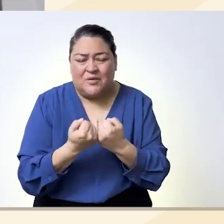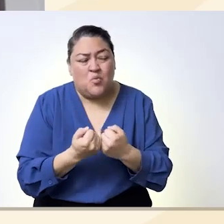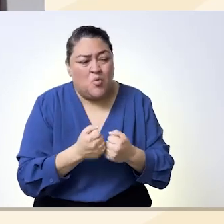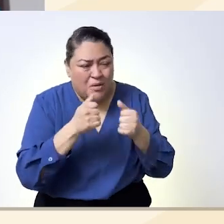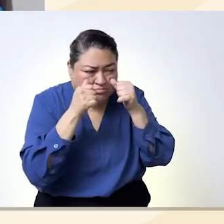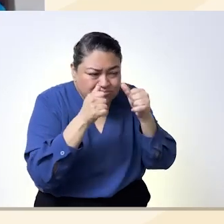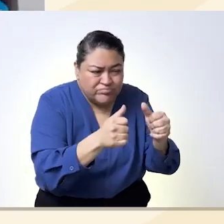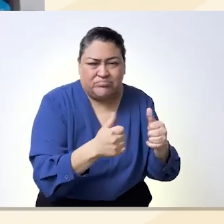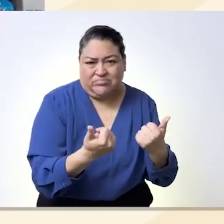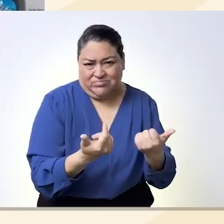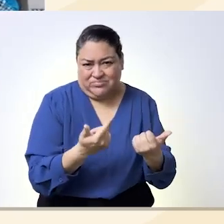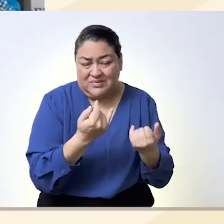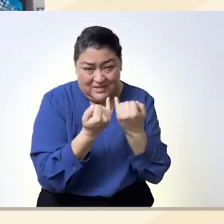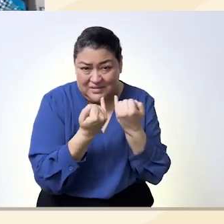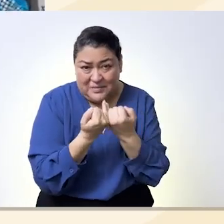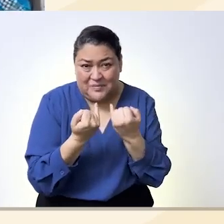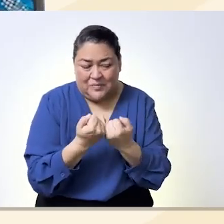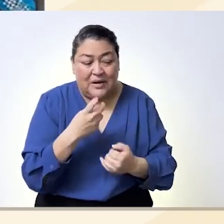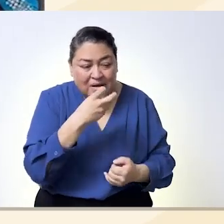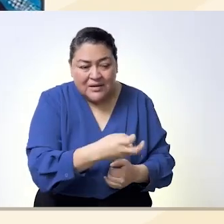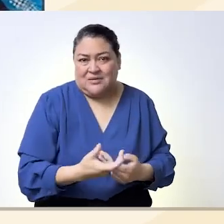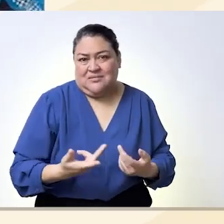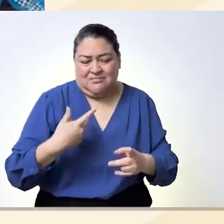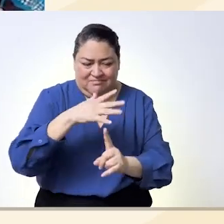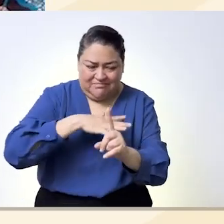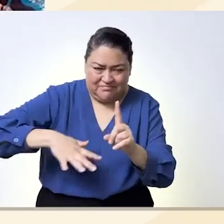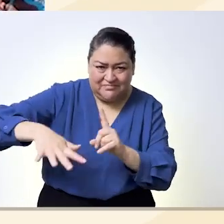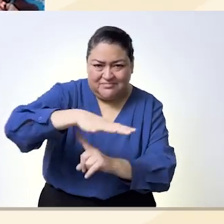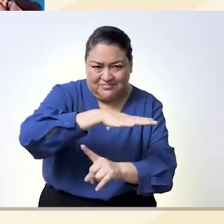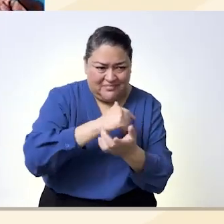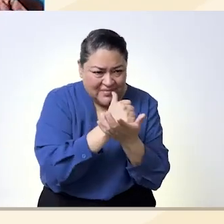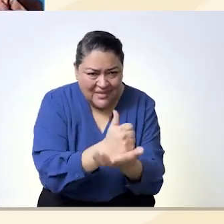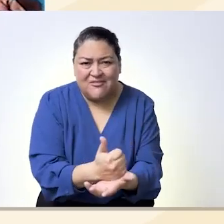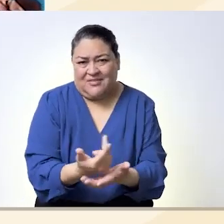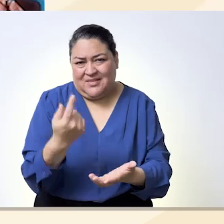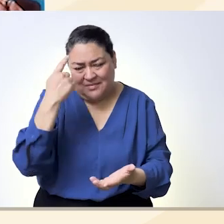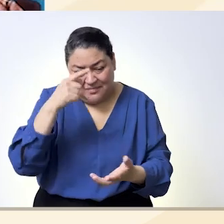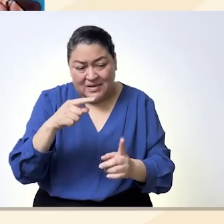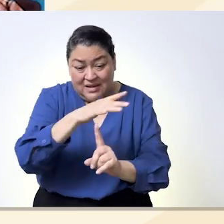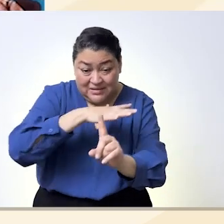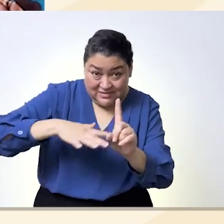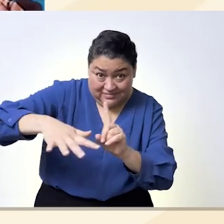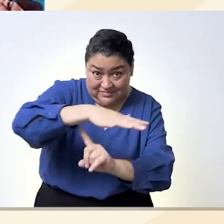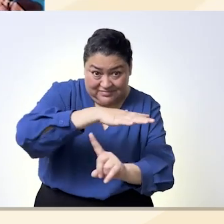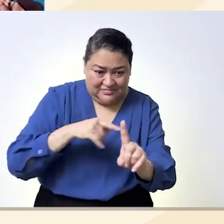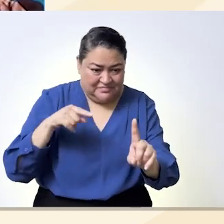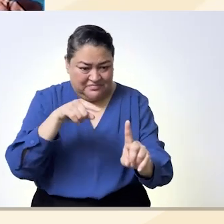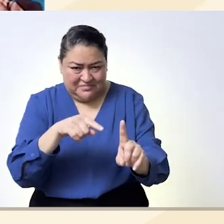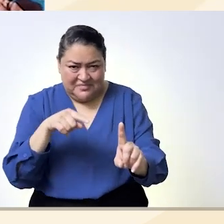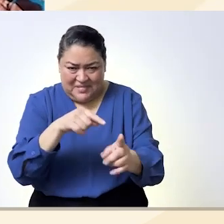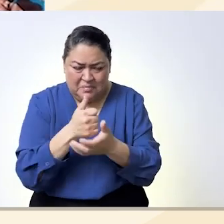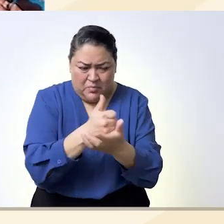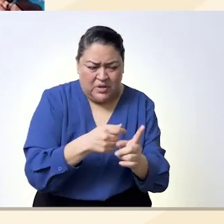que responsabilizar al entorno para que también puedan hacerse cargo de ese proceso propio, para permitir que